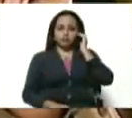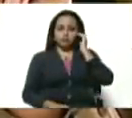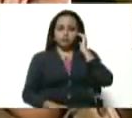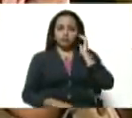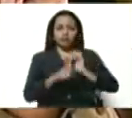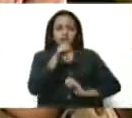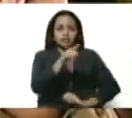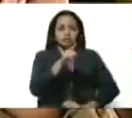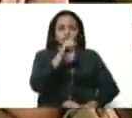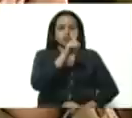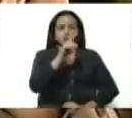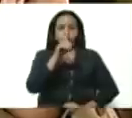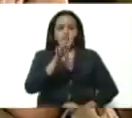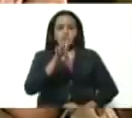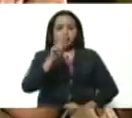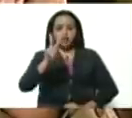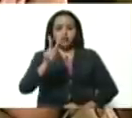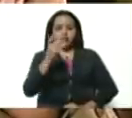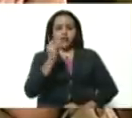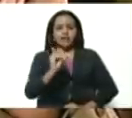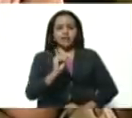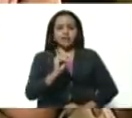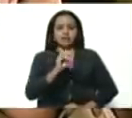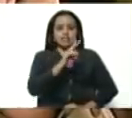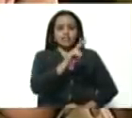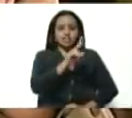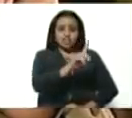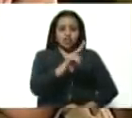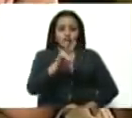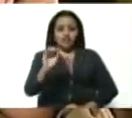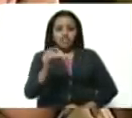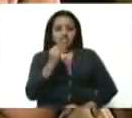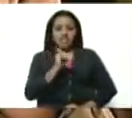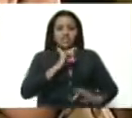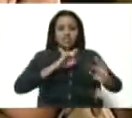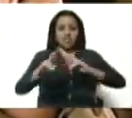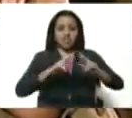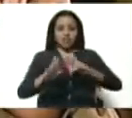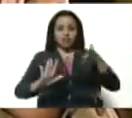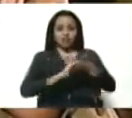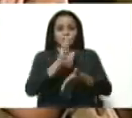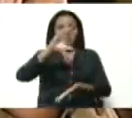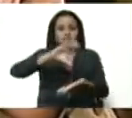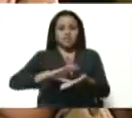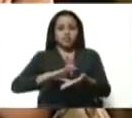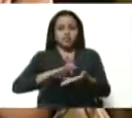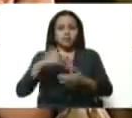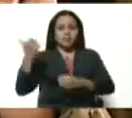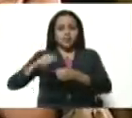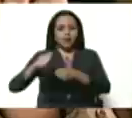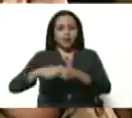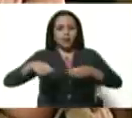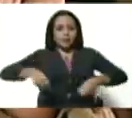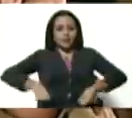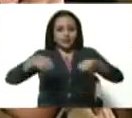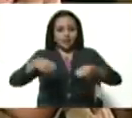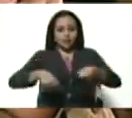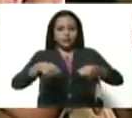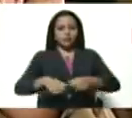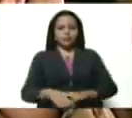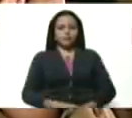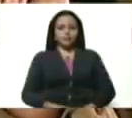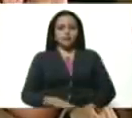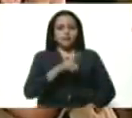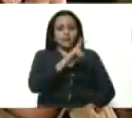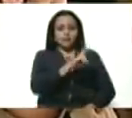142 de eeuu 120 están vinculados directamente al casco central de maracaibo y al mercado de las pulgas y